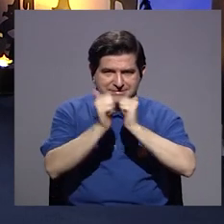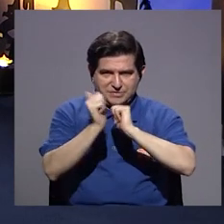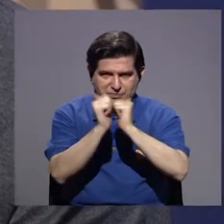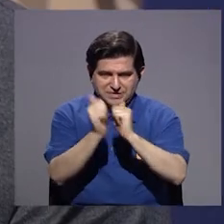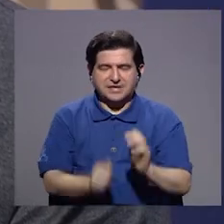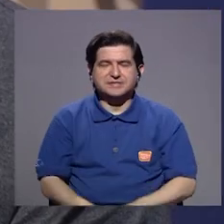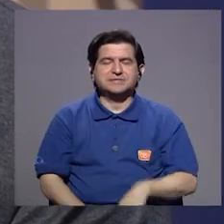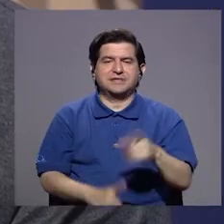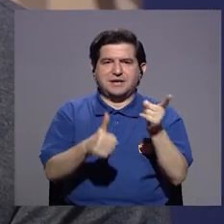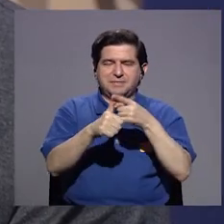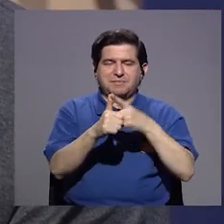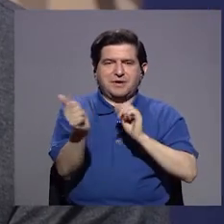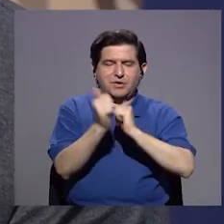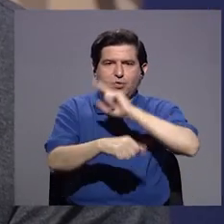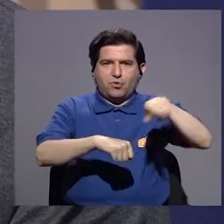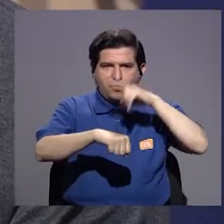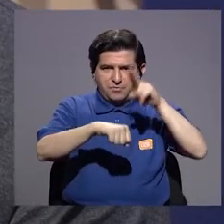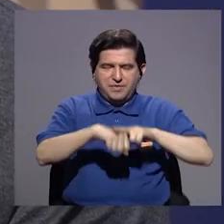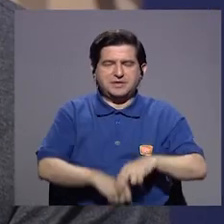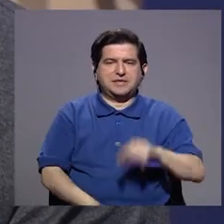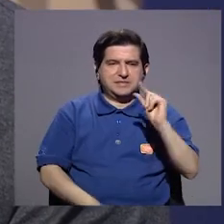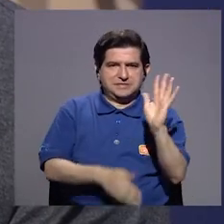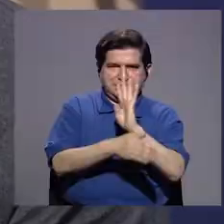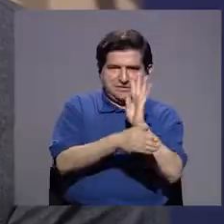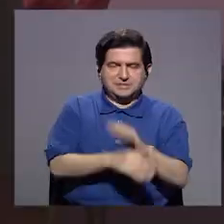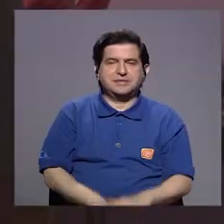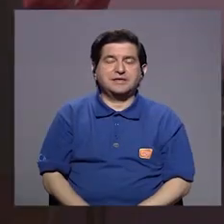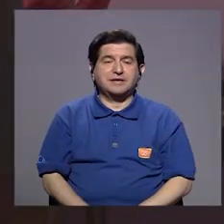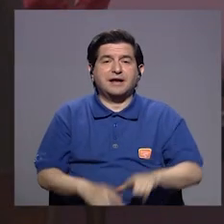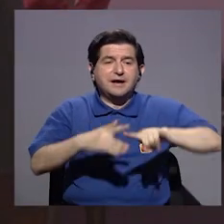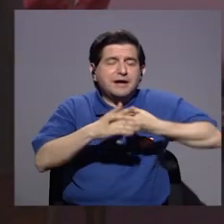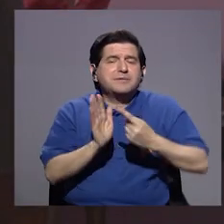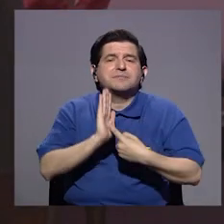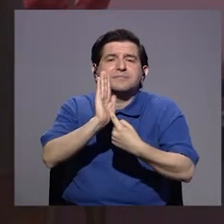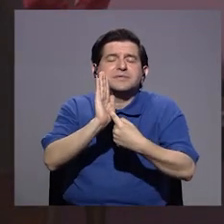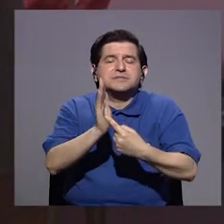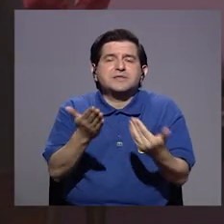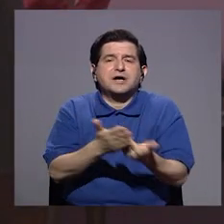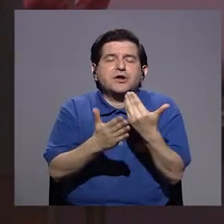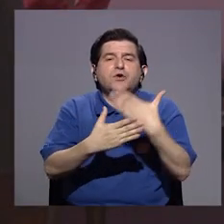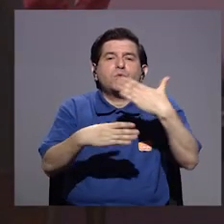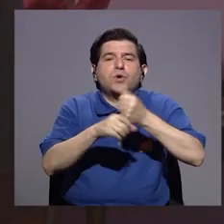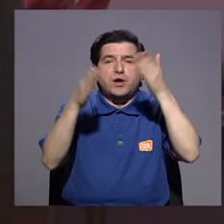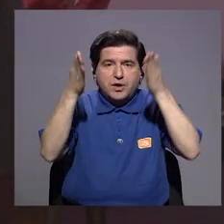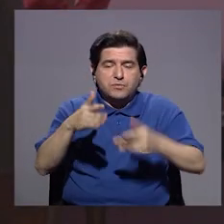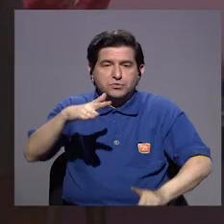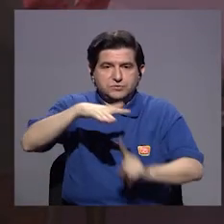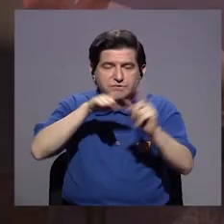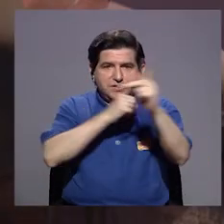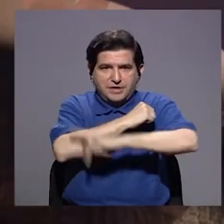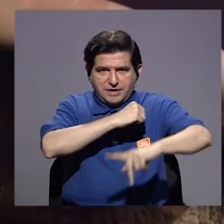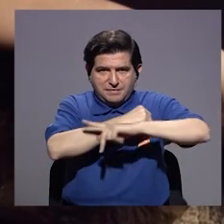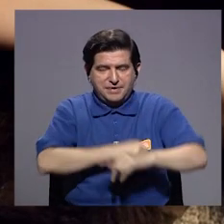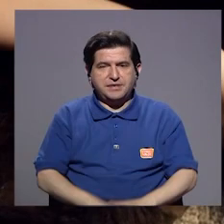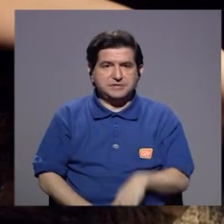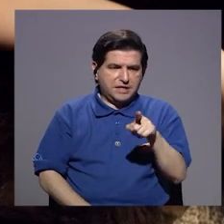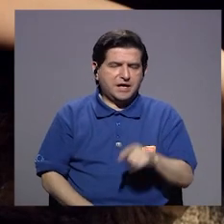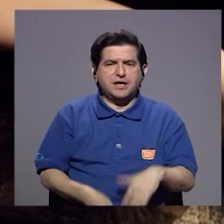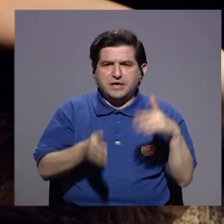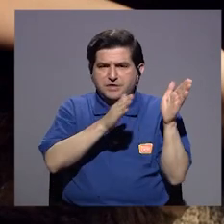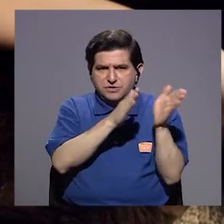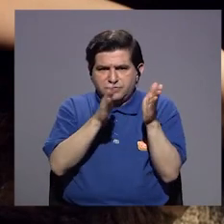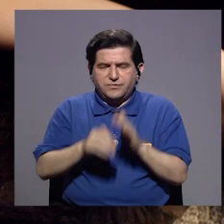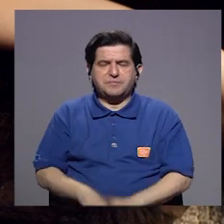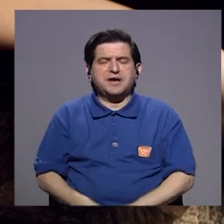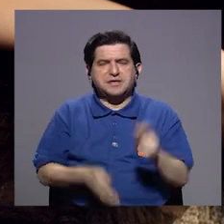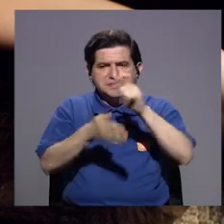competitivas. Primero, la competencia nacional de cortometraje, que es para comenzar a visibilizar a los nuevos realizadores que van surgiendo en el país y que salen de las escuelas